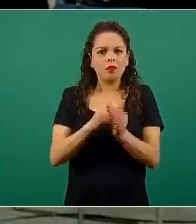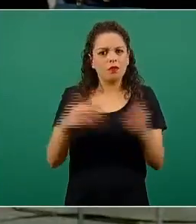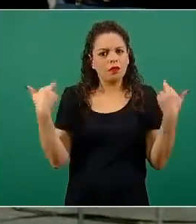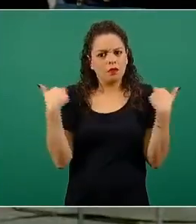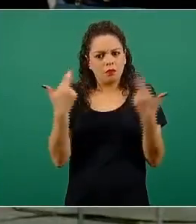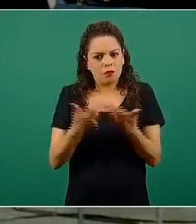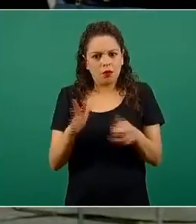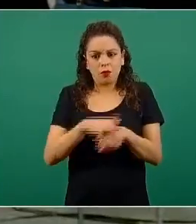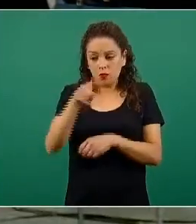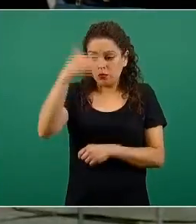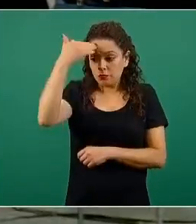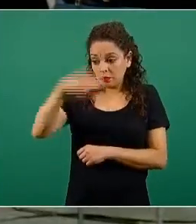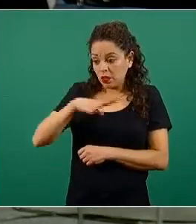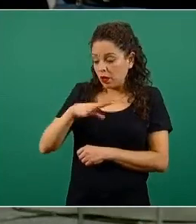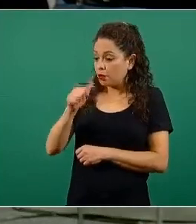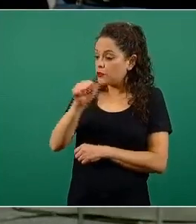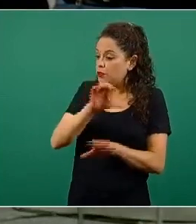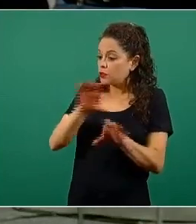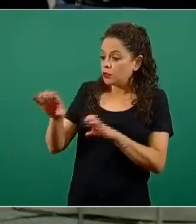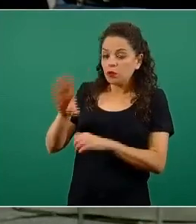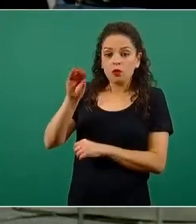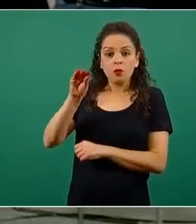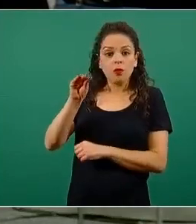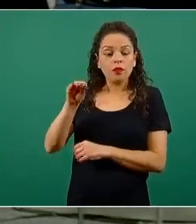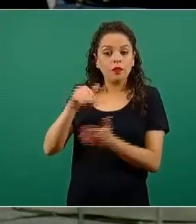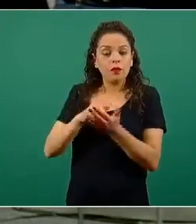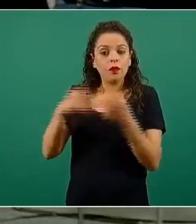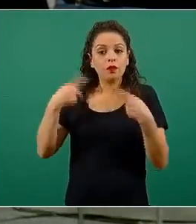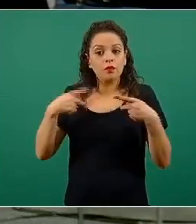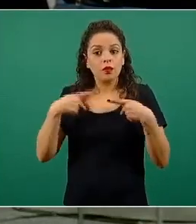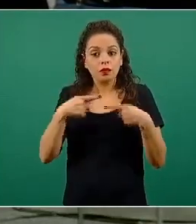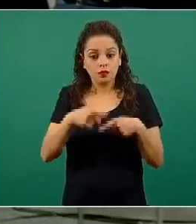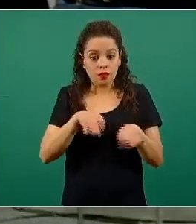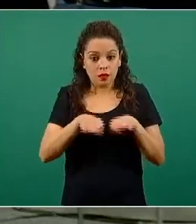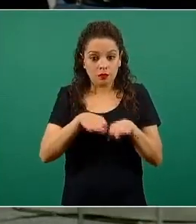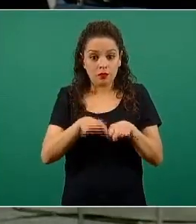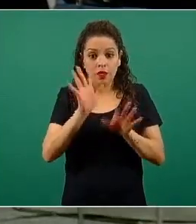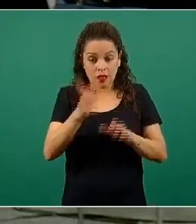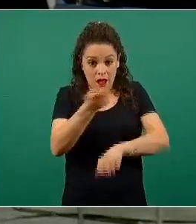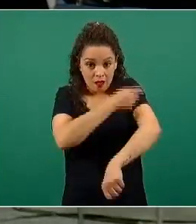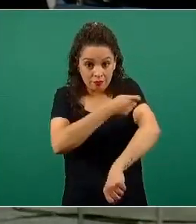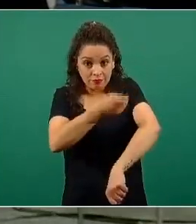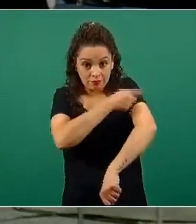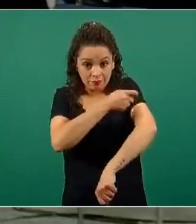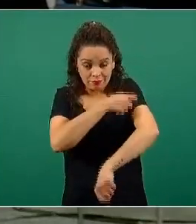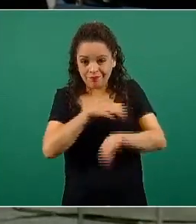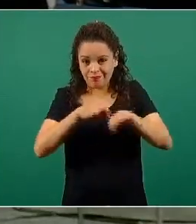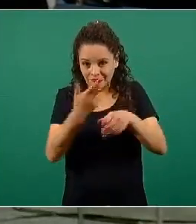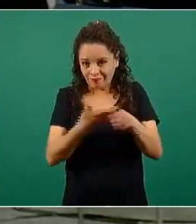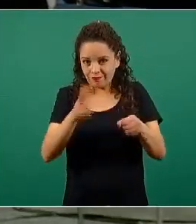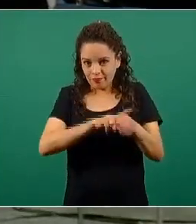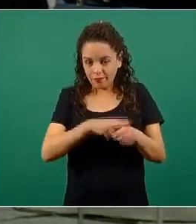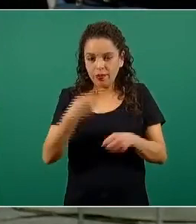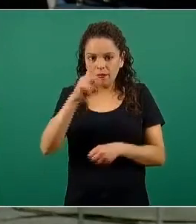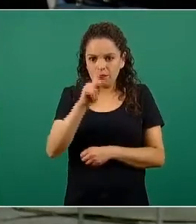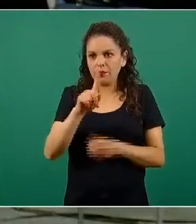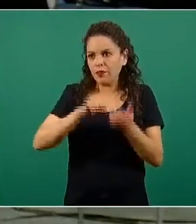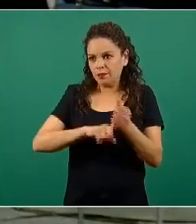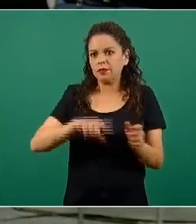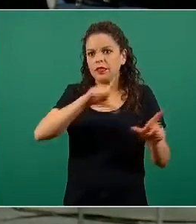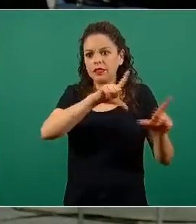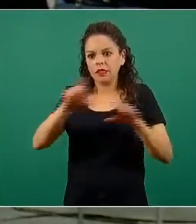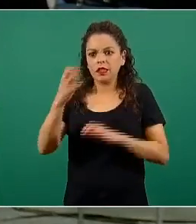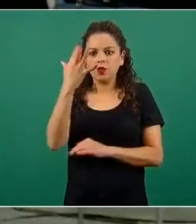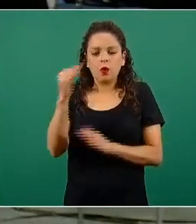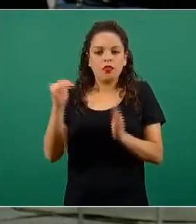tienen 690,000 personal de primera línea COVID vacunado y que son 750,000?